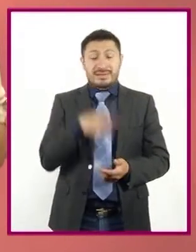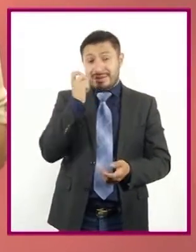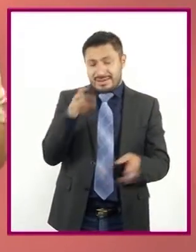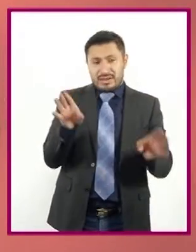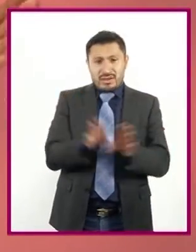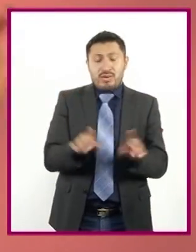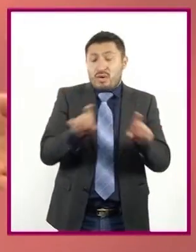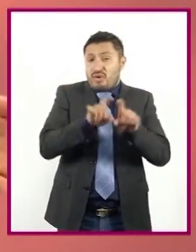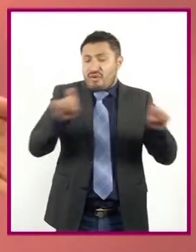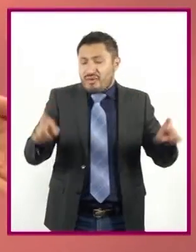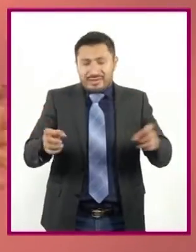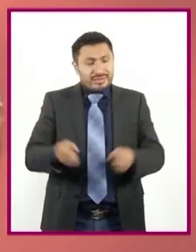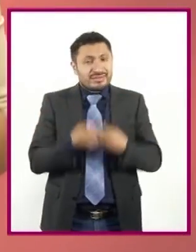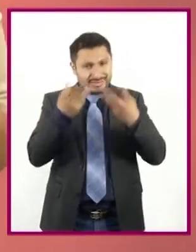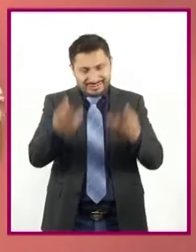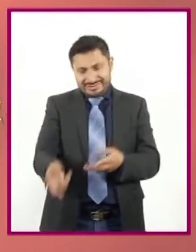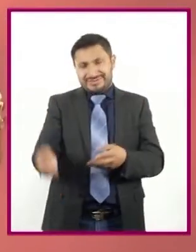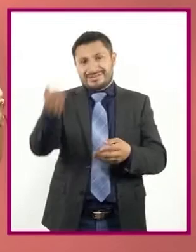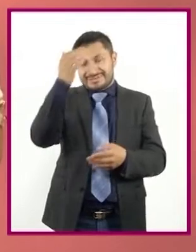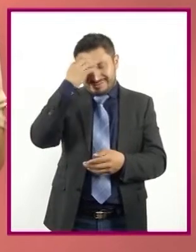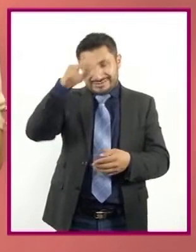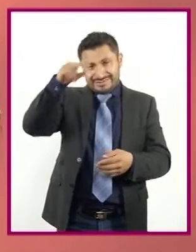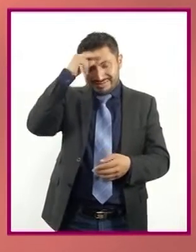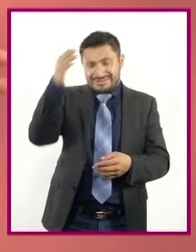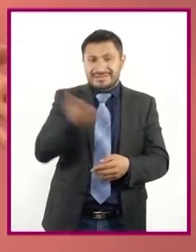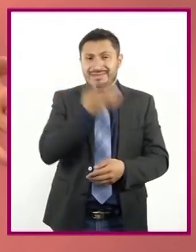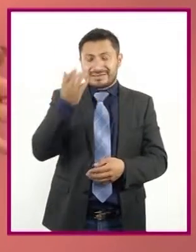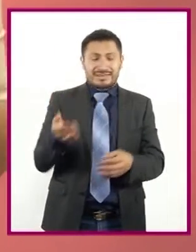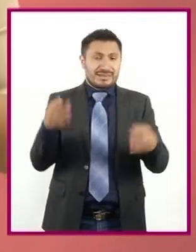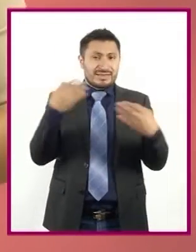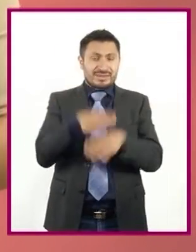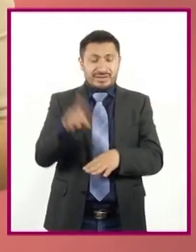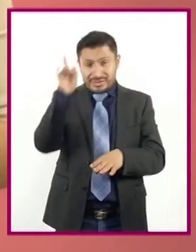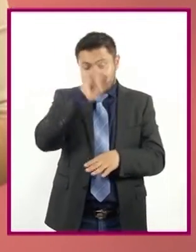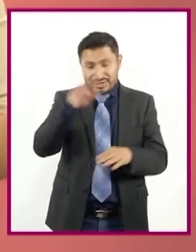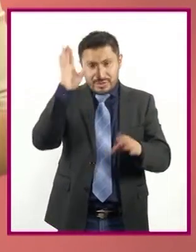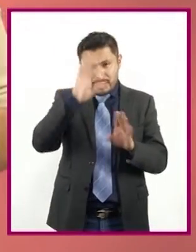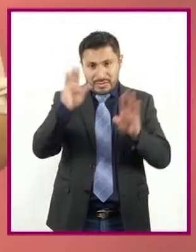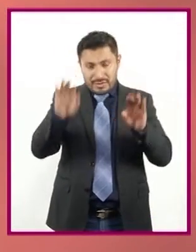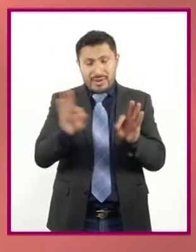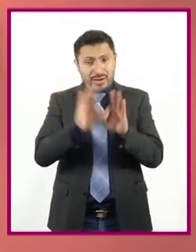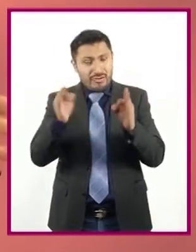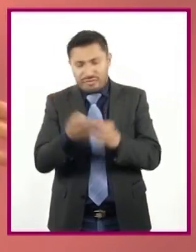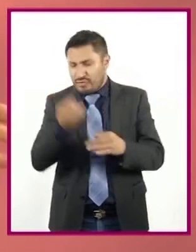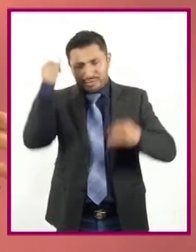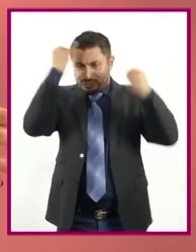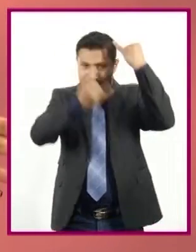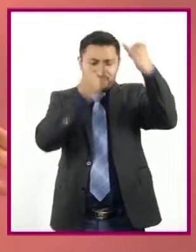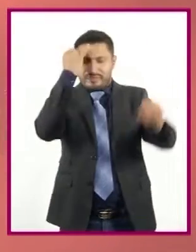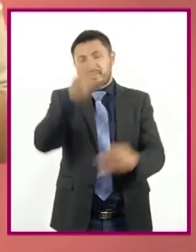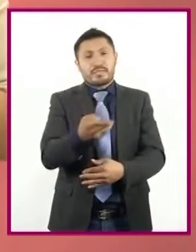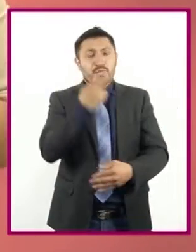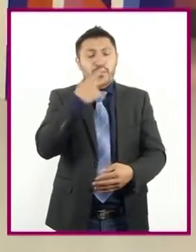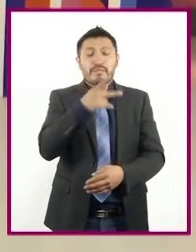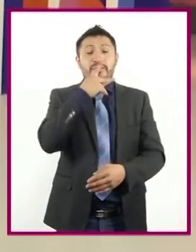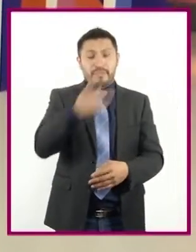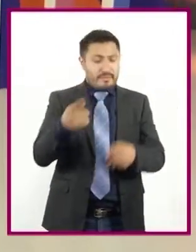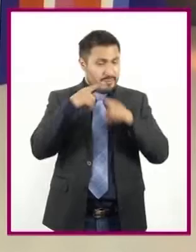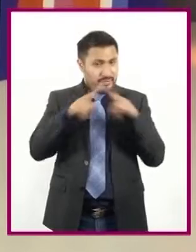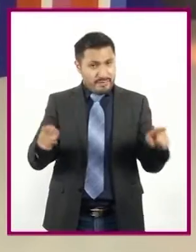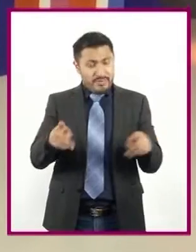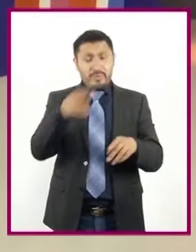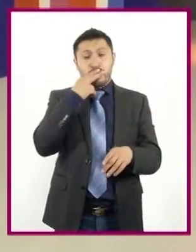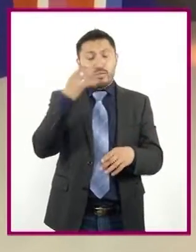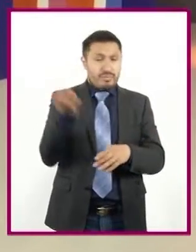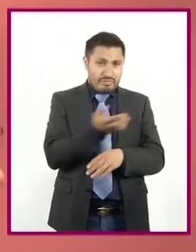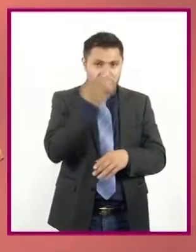frases que expresan sabiduría popular a través de un consejo o enseñanza en forma metafórica, utilizando palabras distintas a las de